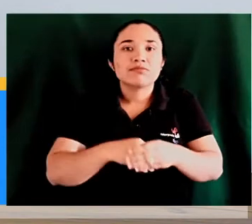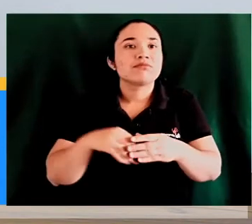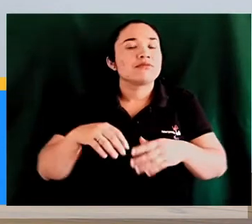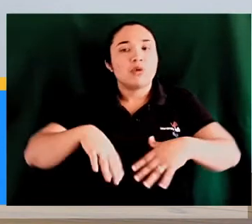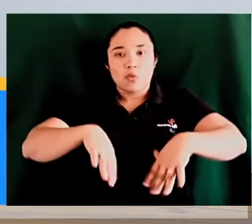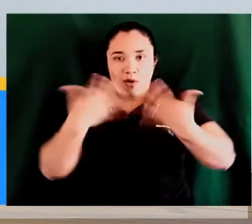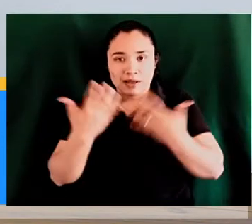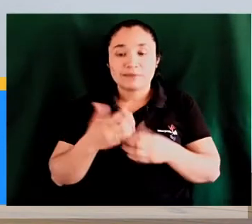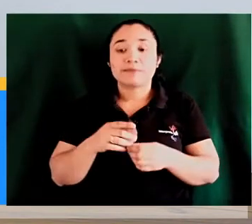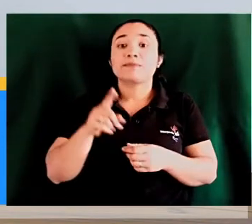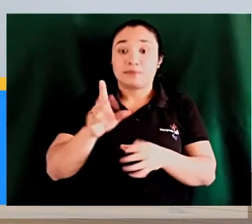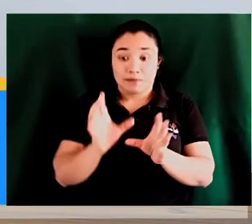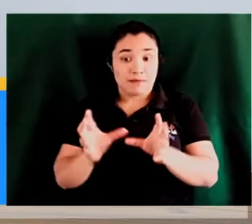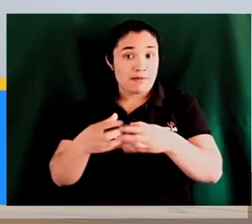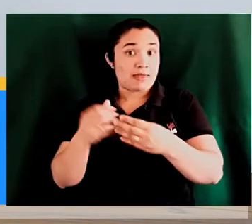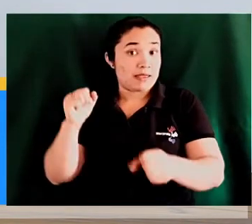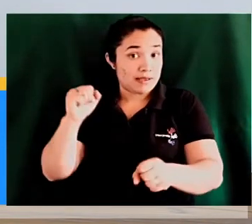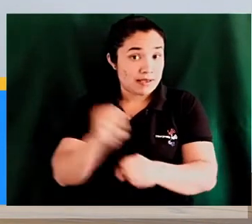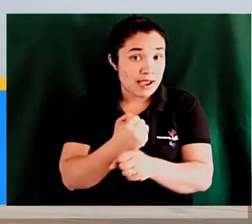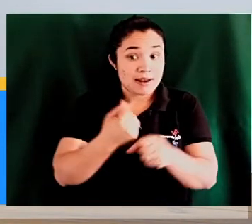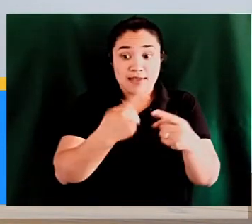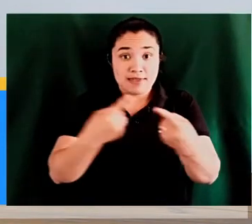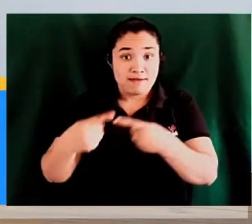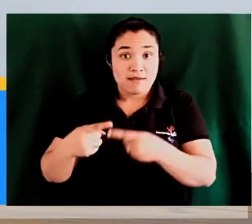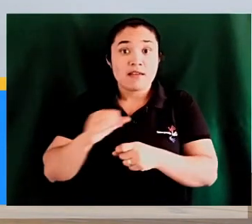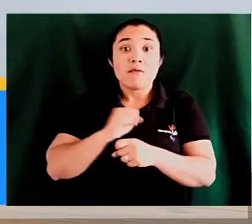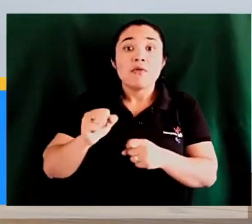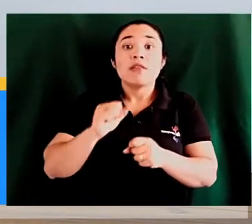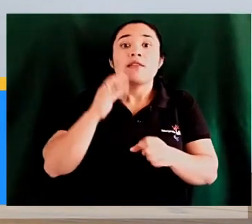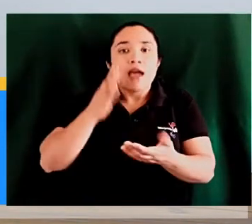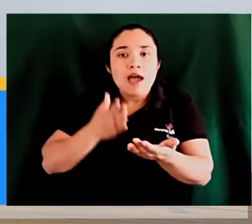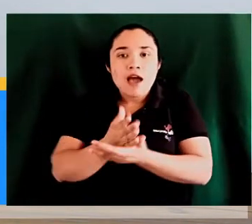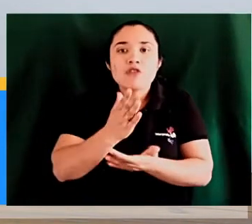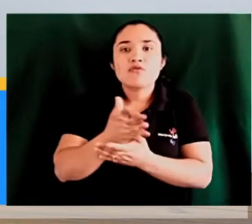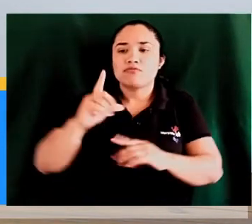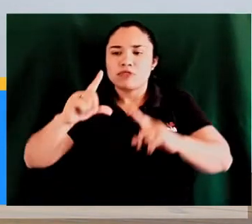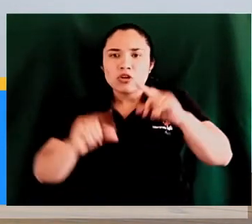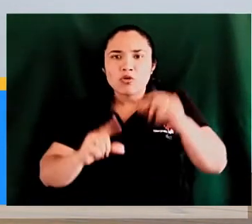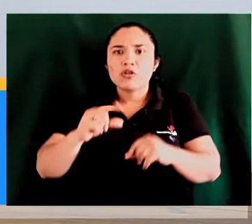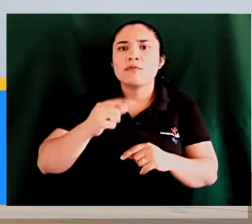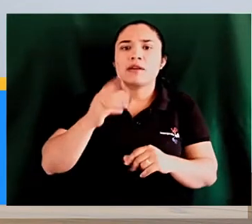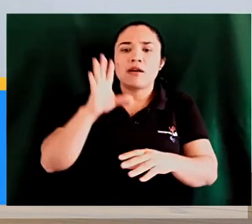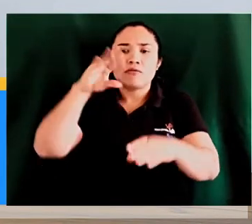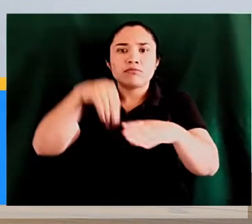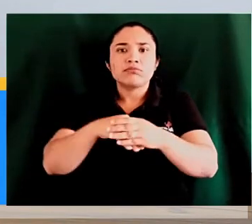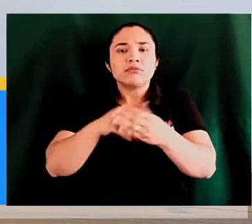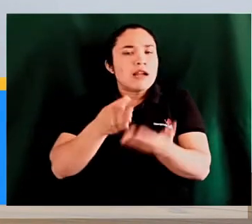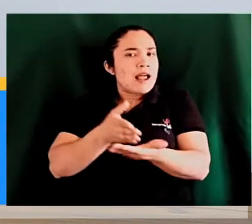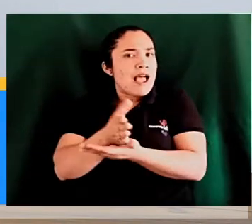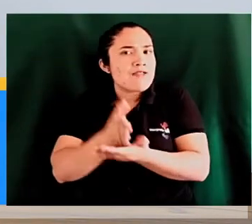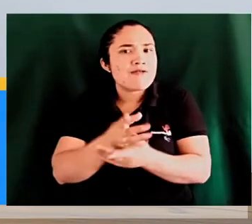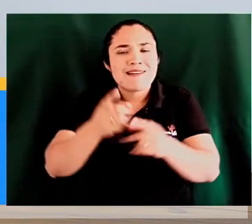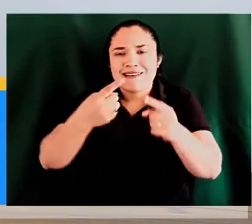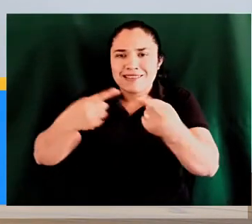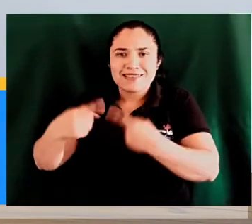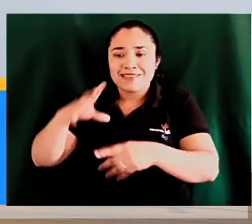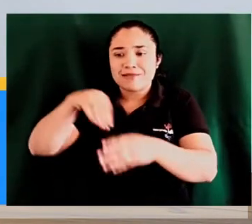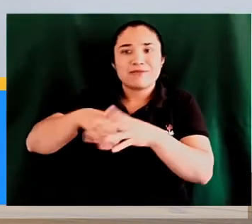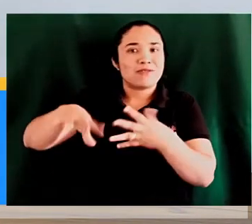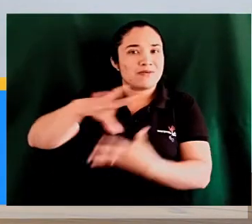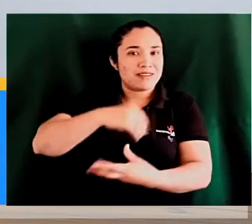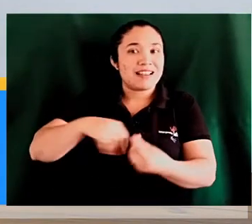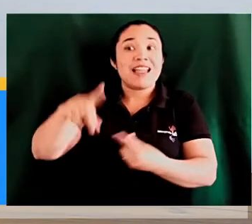empresa y al grupo que haya ganado en el recebo poder a colaborar económicamente con esa entidad